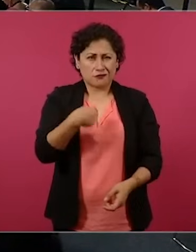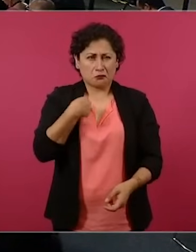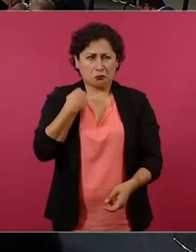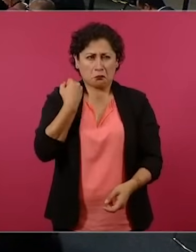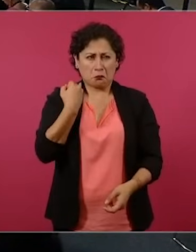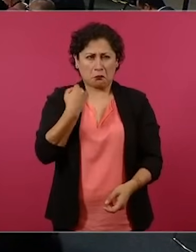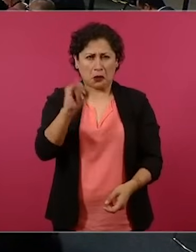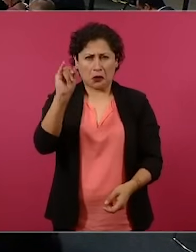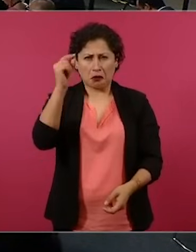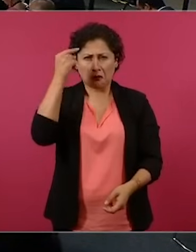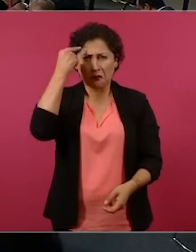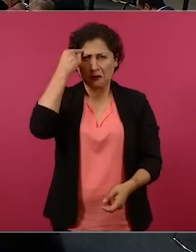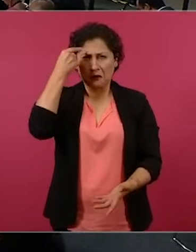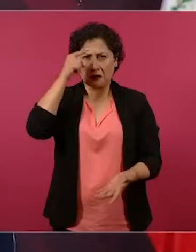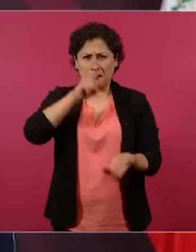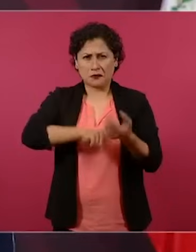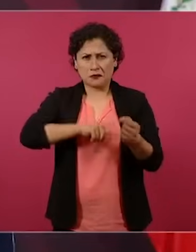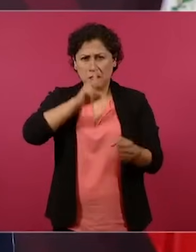vengarme de nadie,